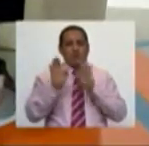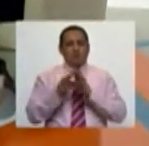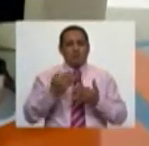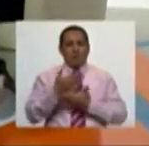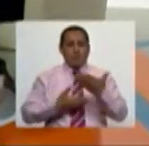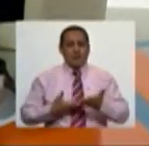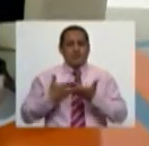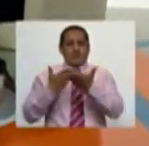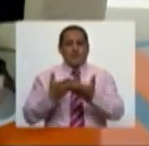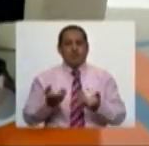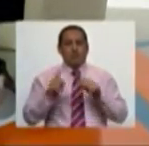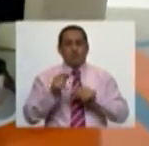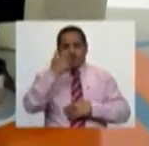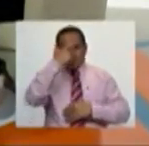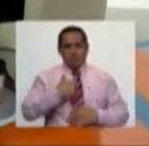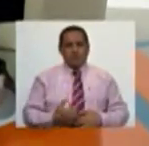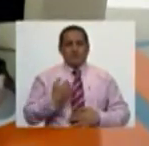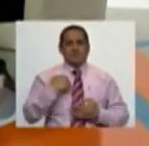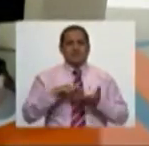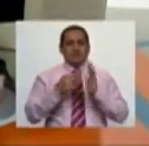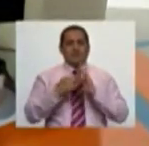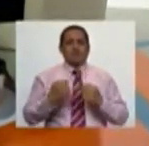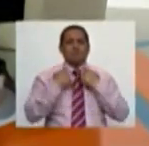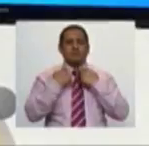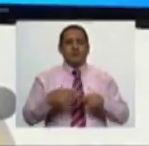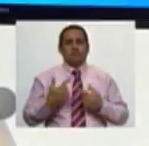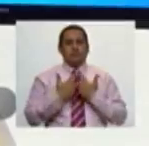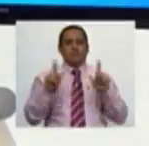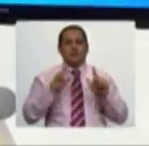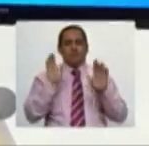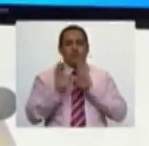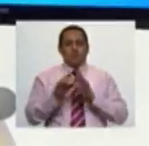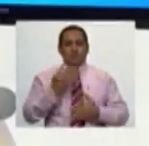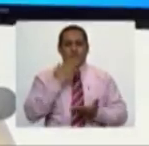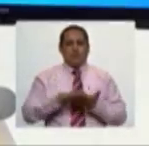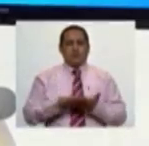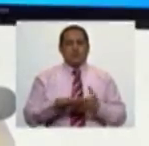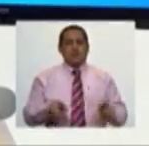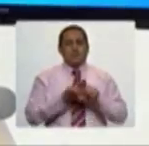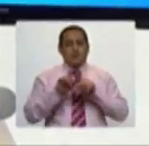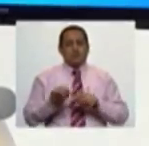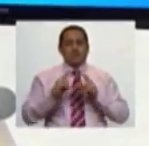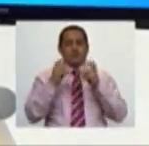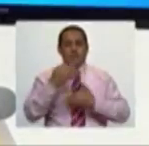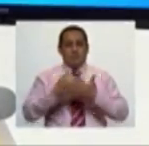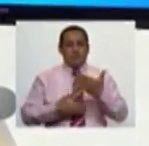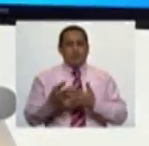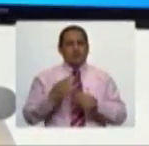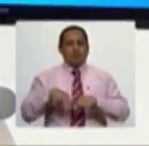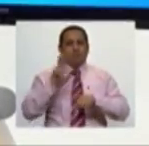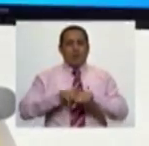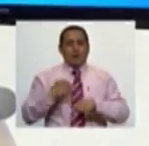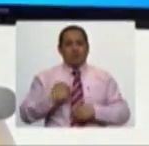tipos. Generalmente el habeas corpus se interpone cuando una persona ha sido privada de su libertad de manera arbitraria. Y ese es un poco el habeas